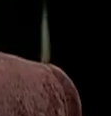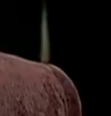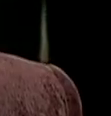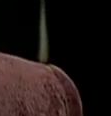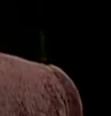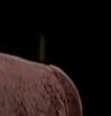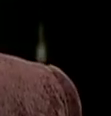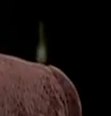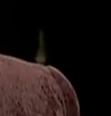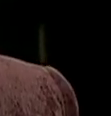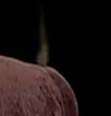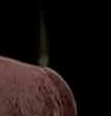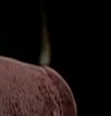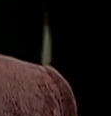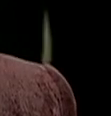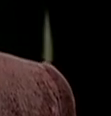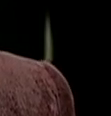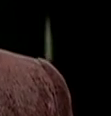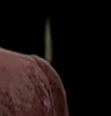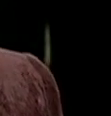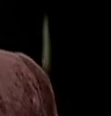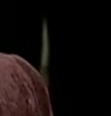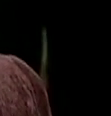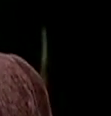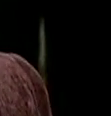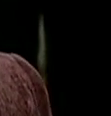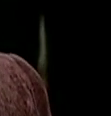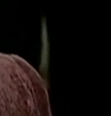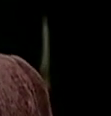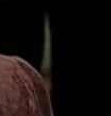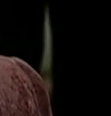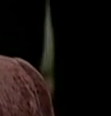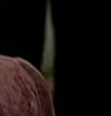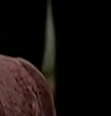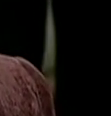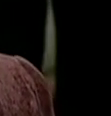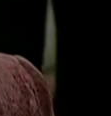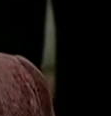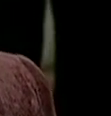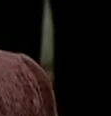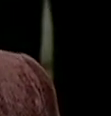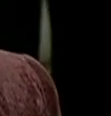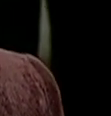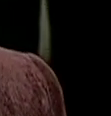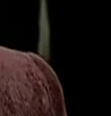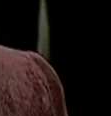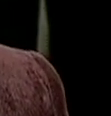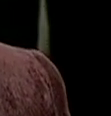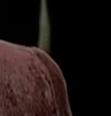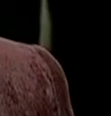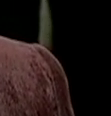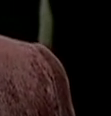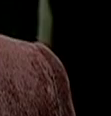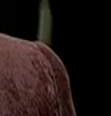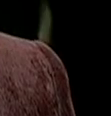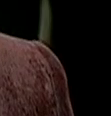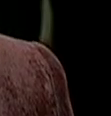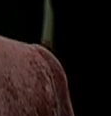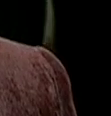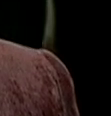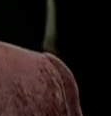respetando la virtud y honor abajo cadenas abajo